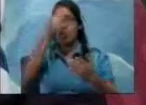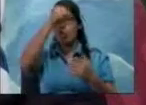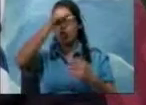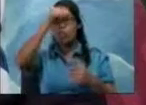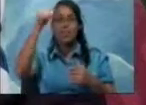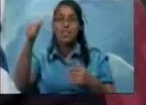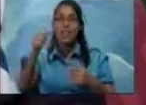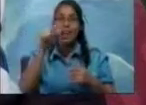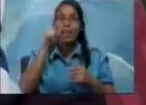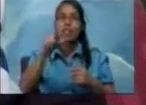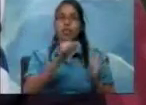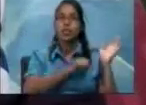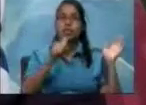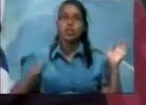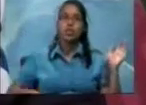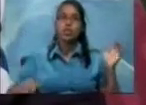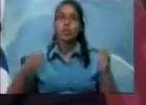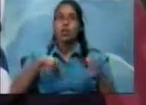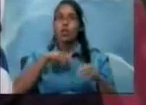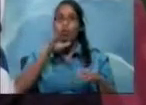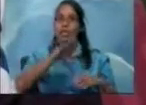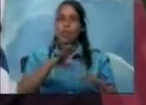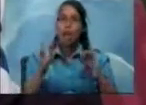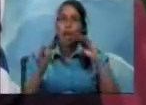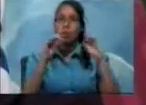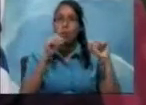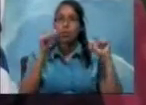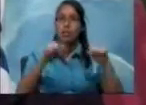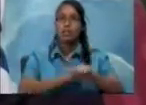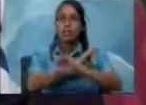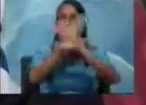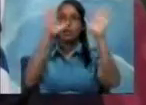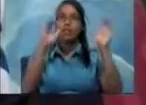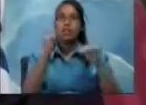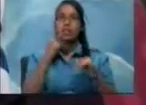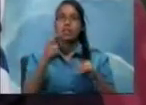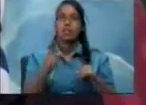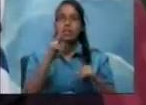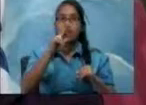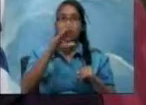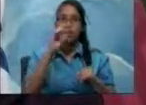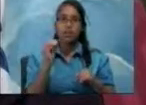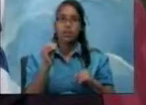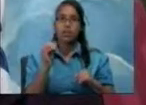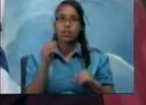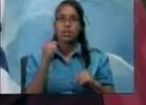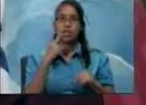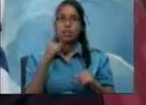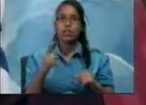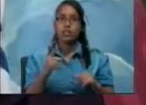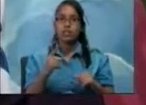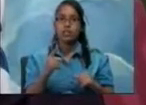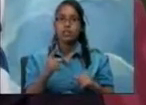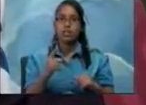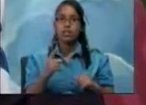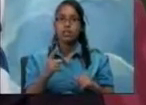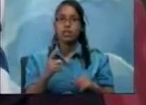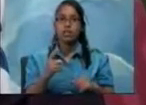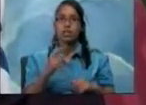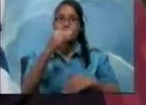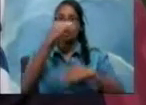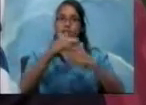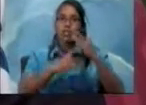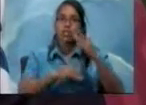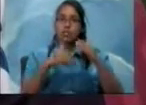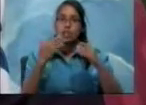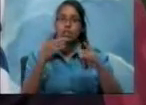eso el señor nos está hablando en esta mañana y dice el 20 dice el el el título